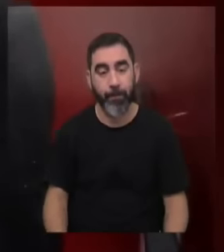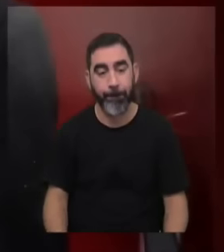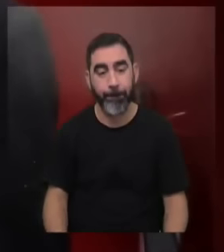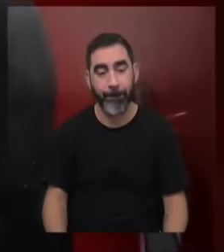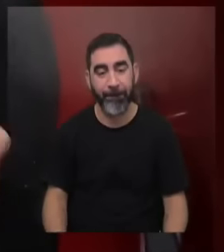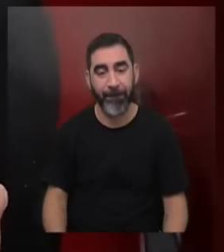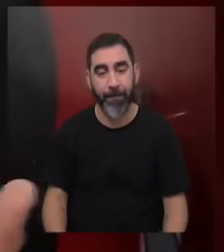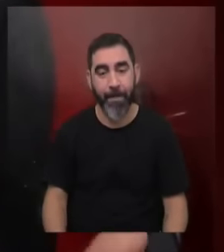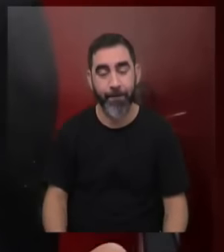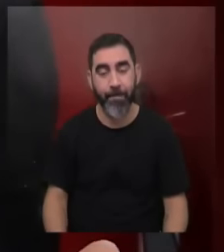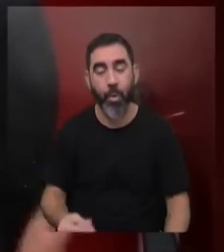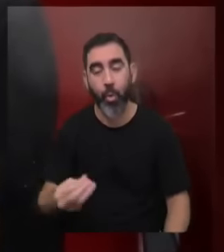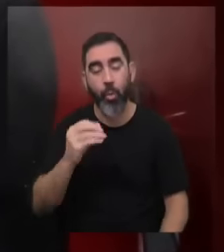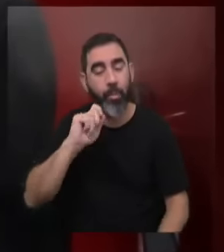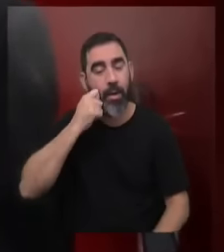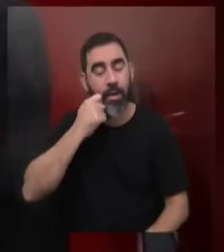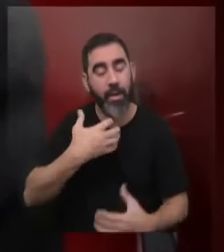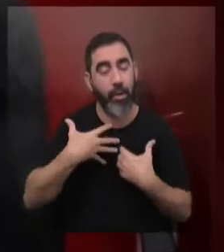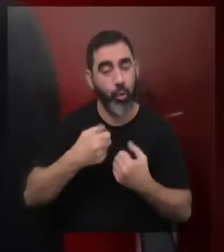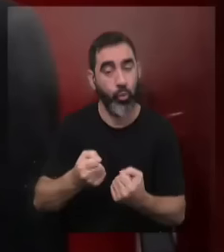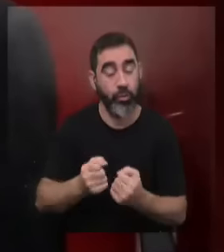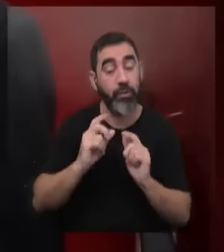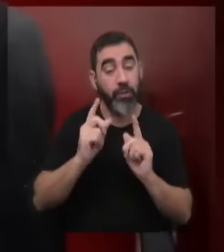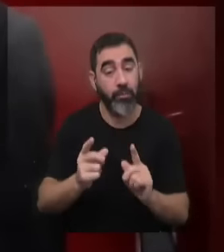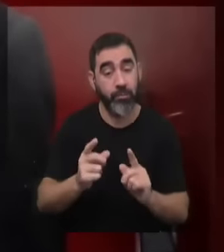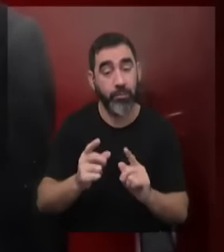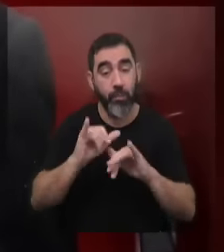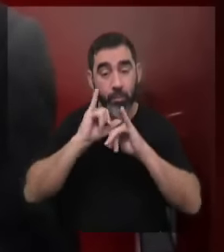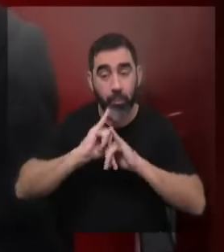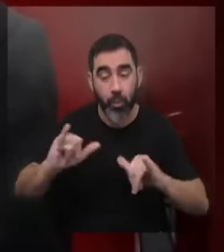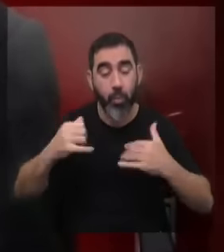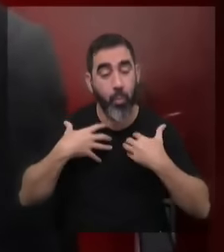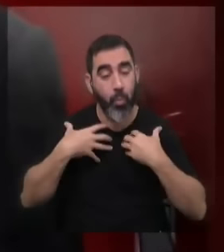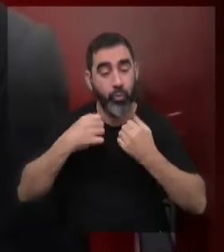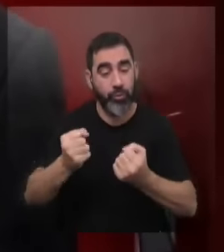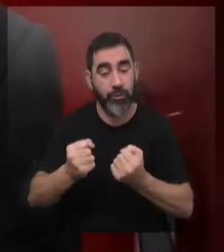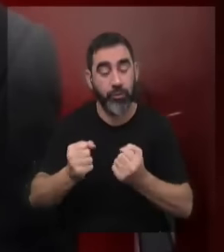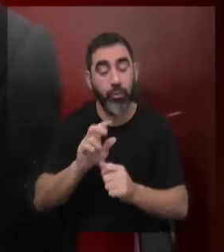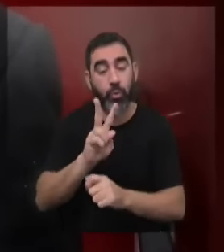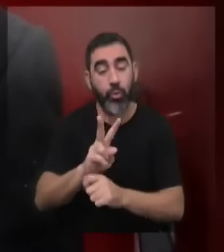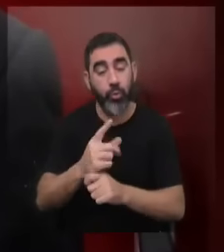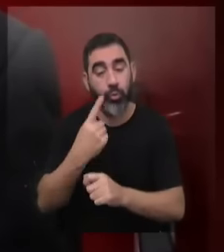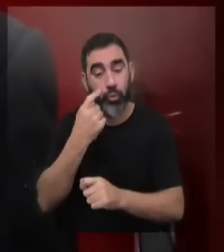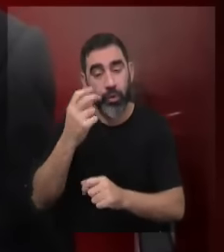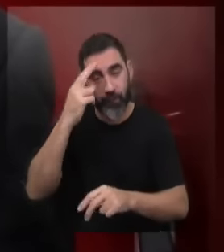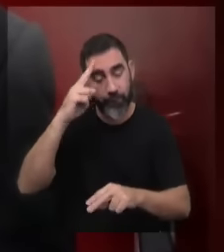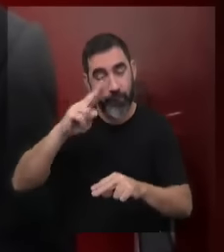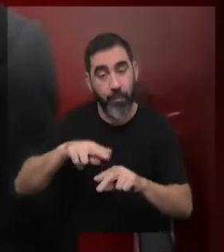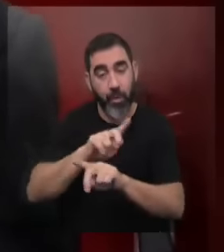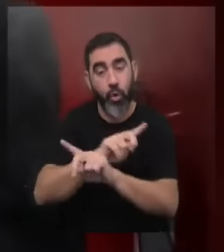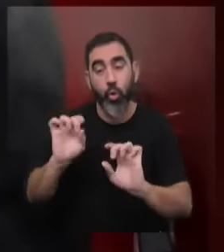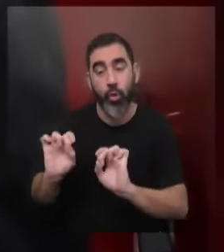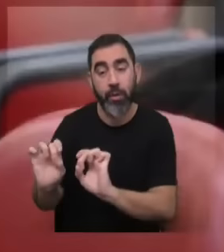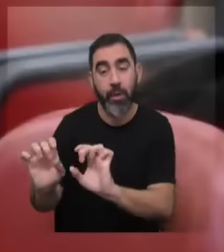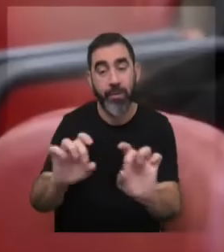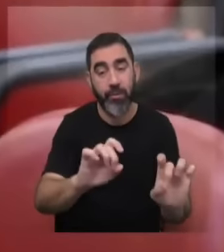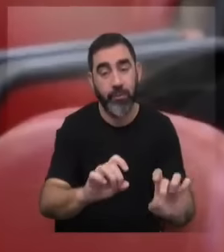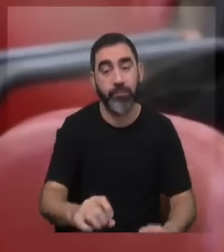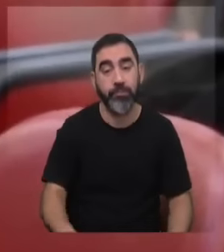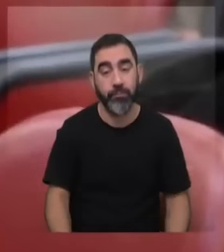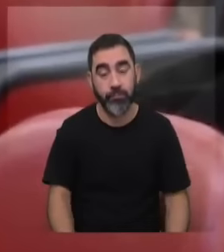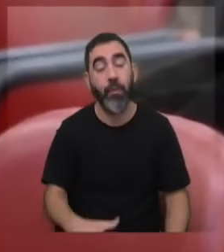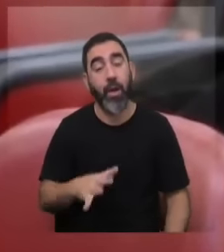no solo de comer rico y saludable sino que además en promocionar la salud y en controlar y prevenir las enfermedades no transmisibles Por lo tanto